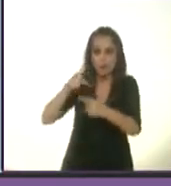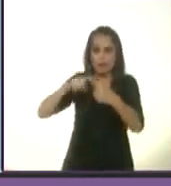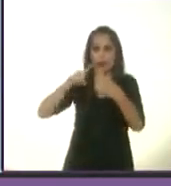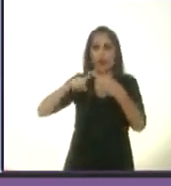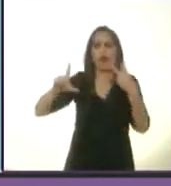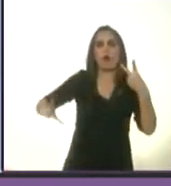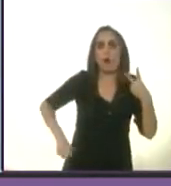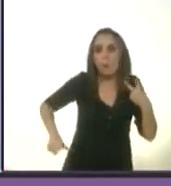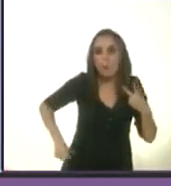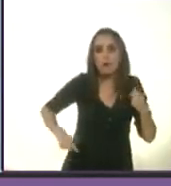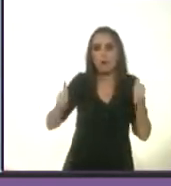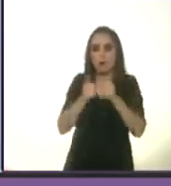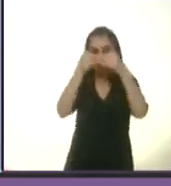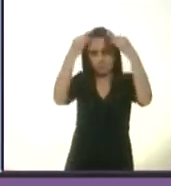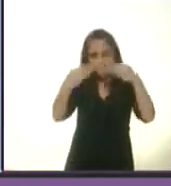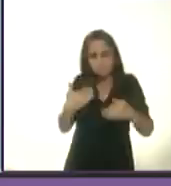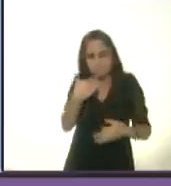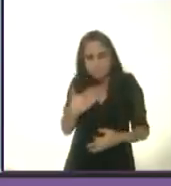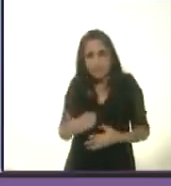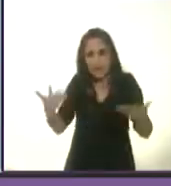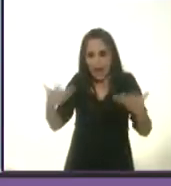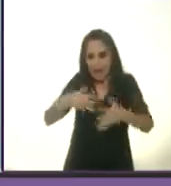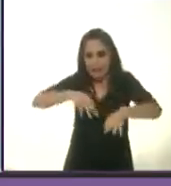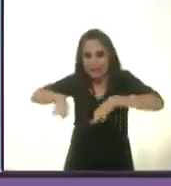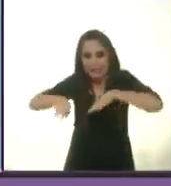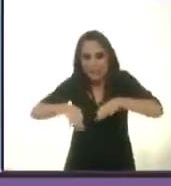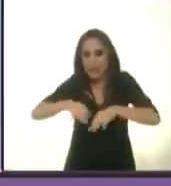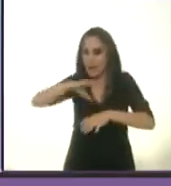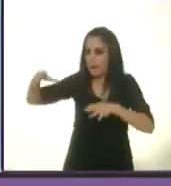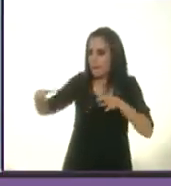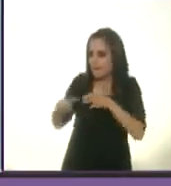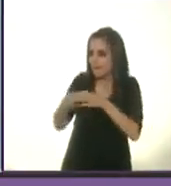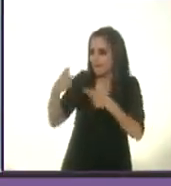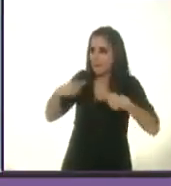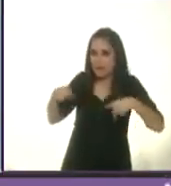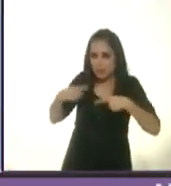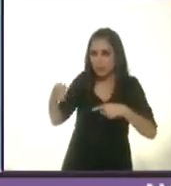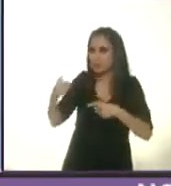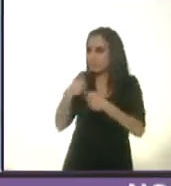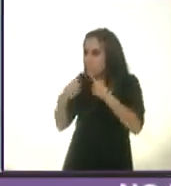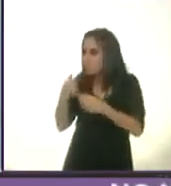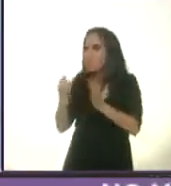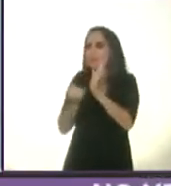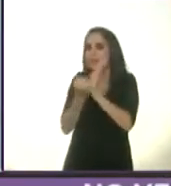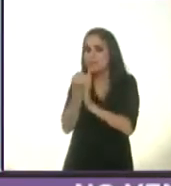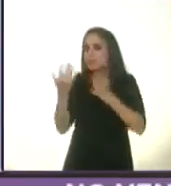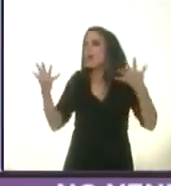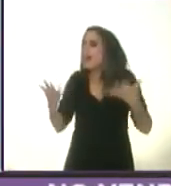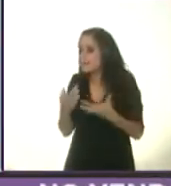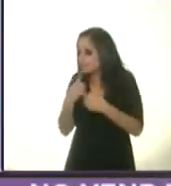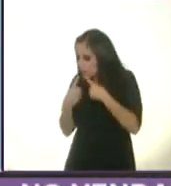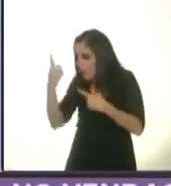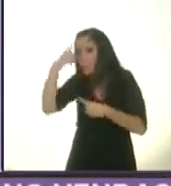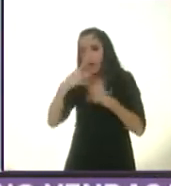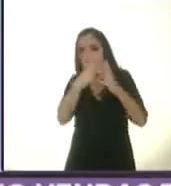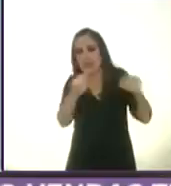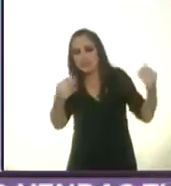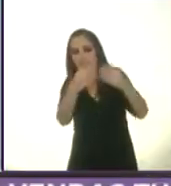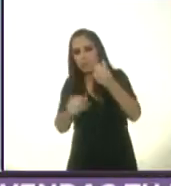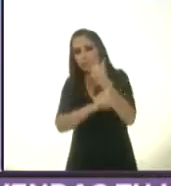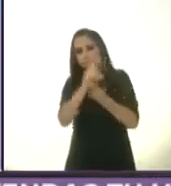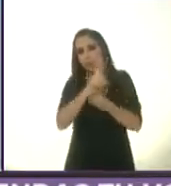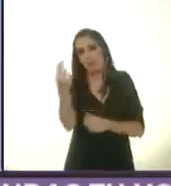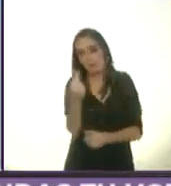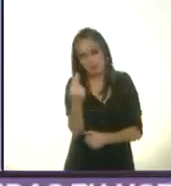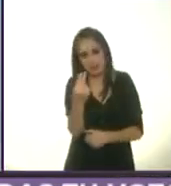con legitimidad con verdaderas mayorías que les permitan tomar las grandes decisiones para resolver estos problemas por eso creo también